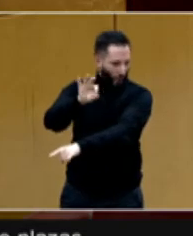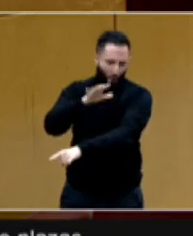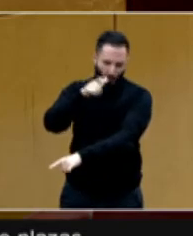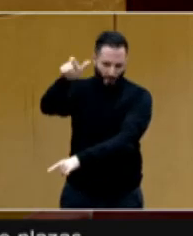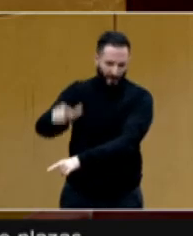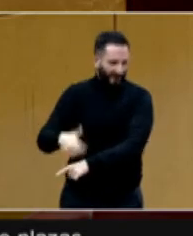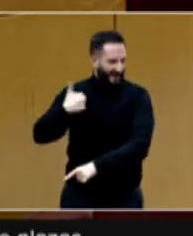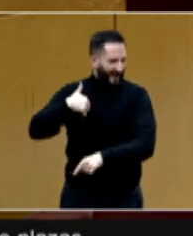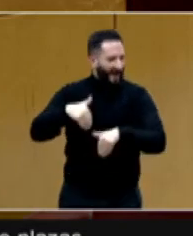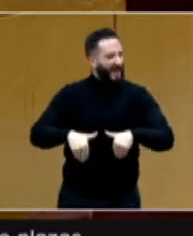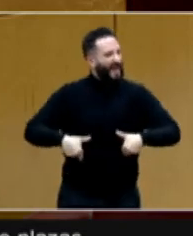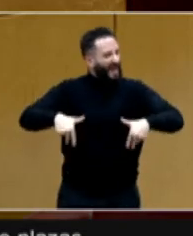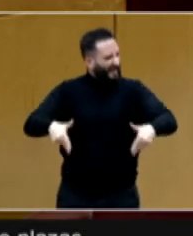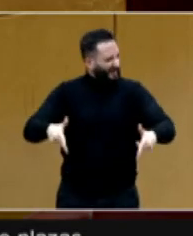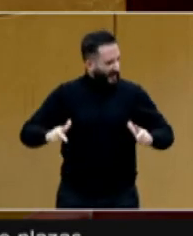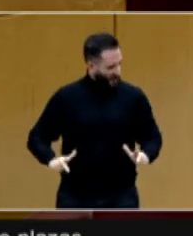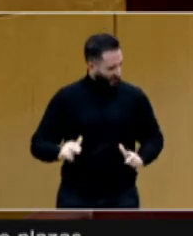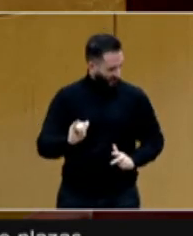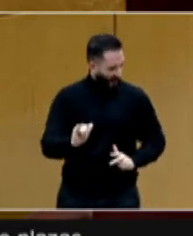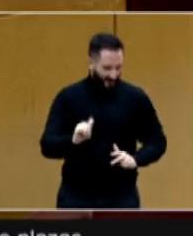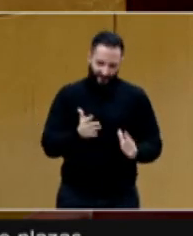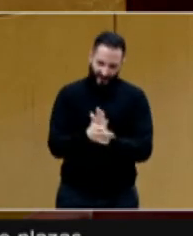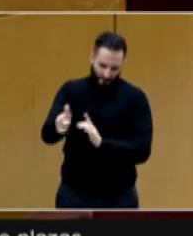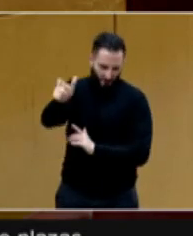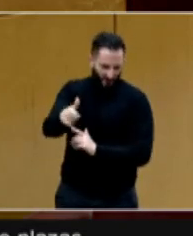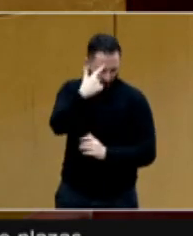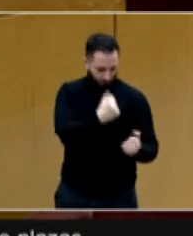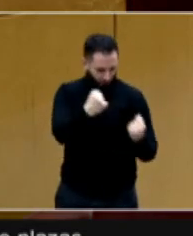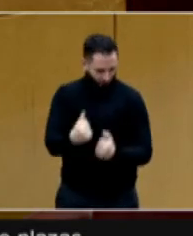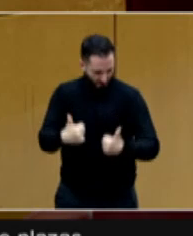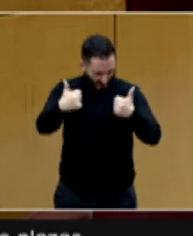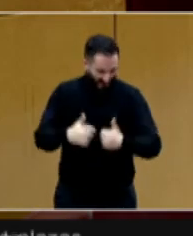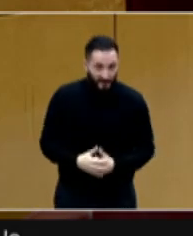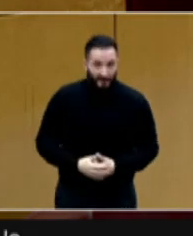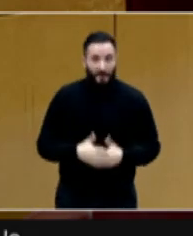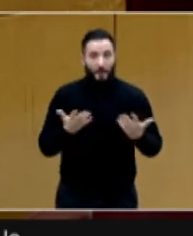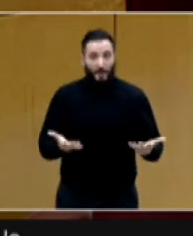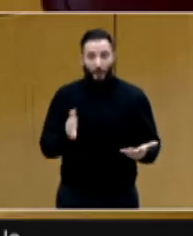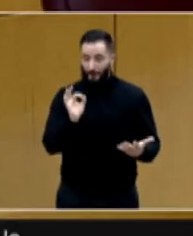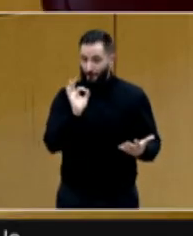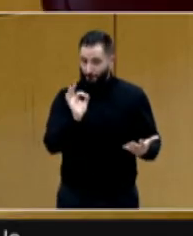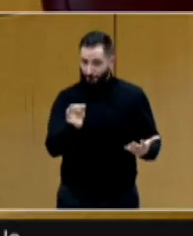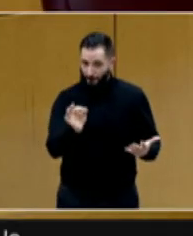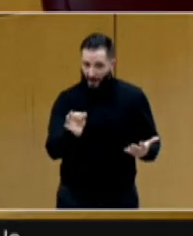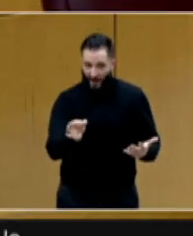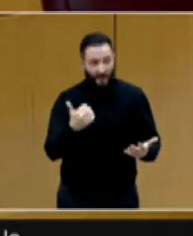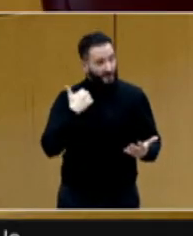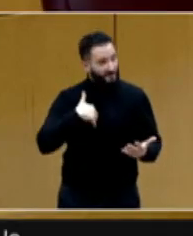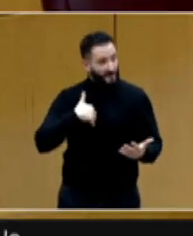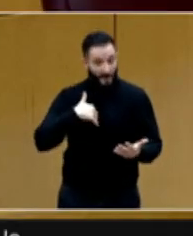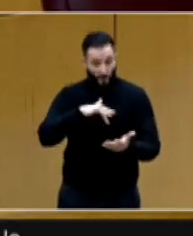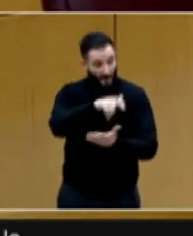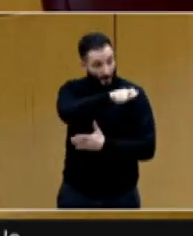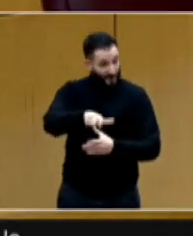escaño y yo según salga de aquí se acabó mi participación pero que es verdad que una vez obtenido incluso los que están